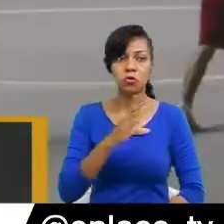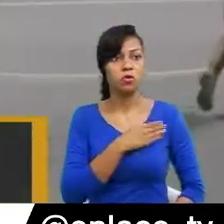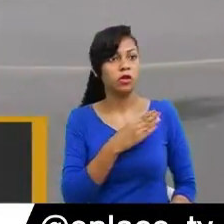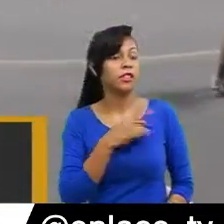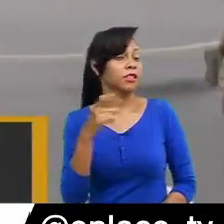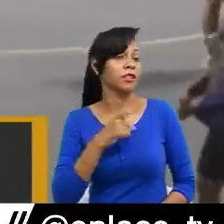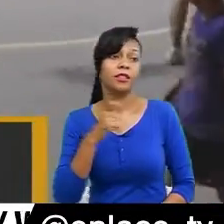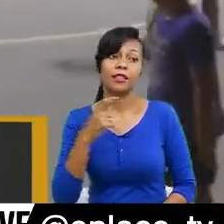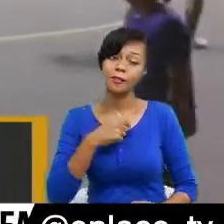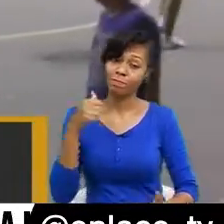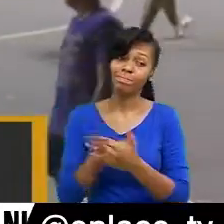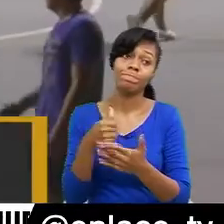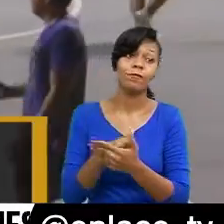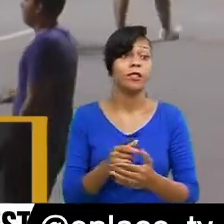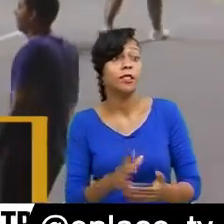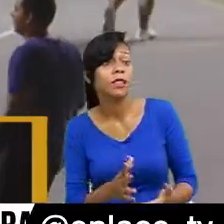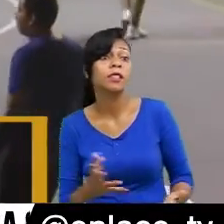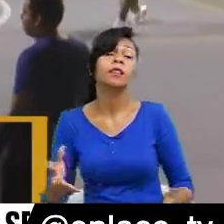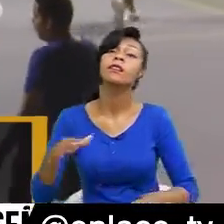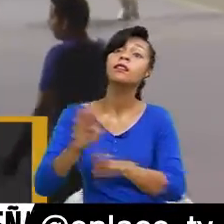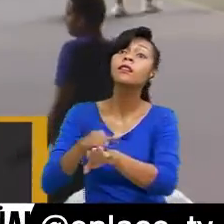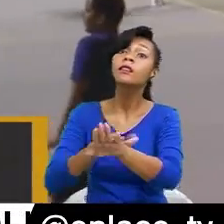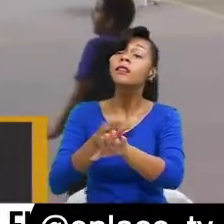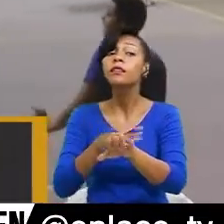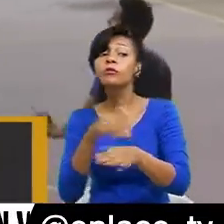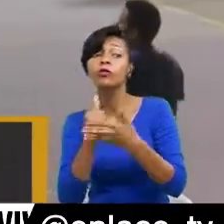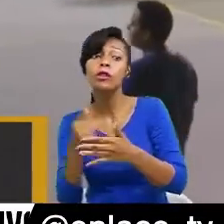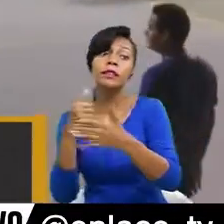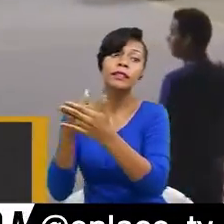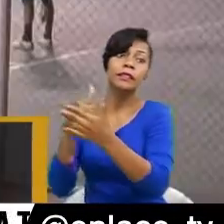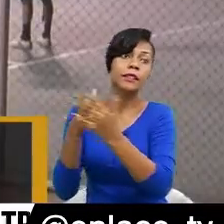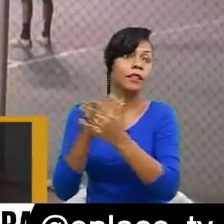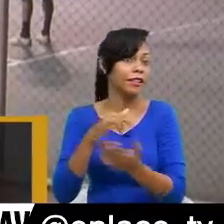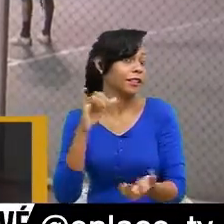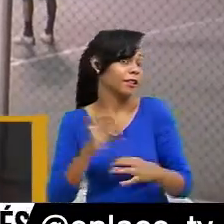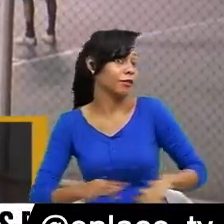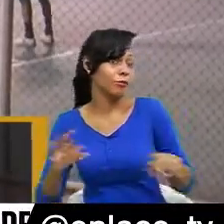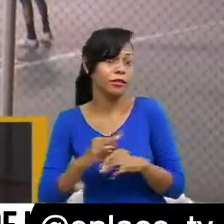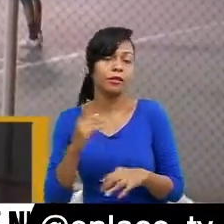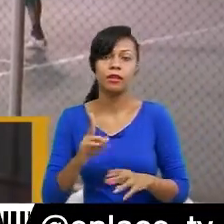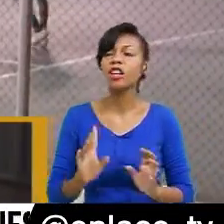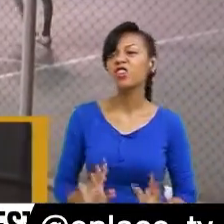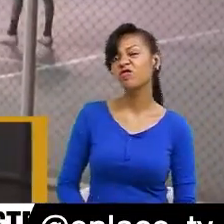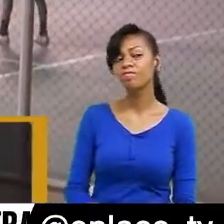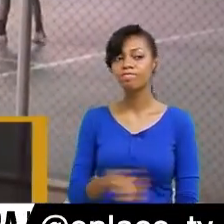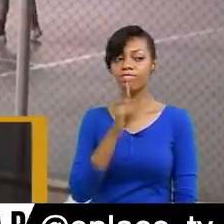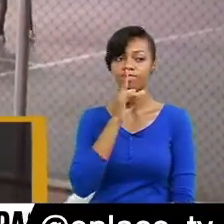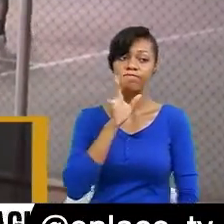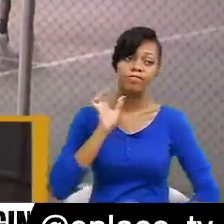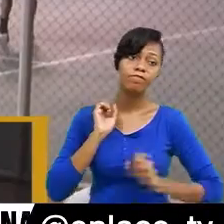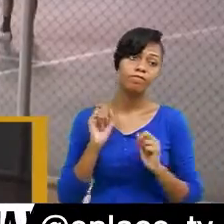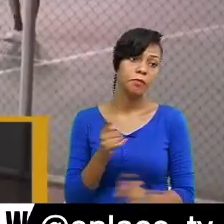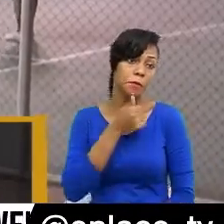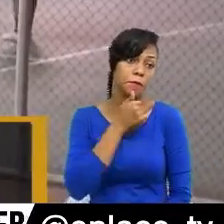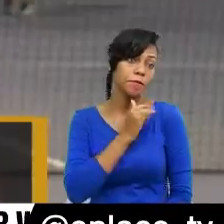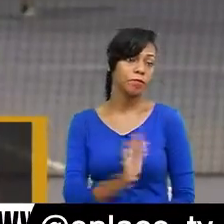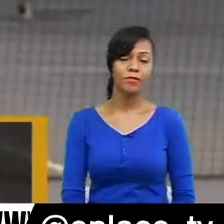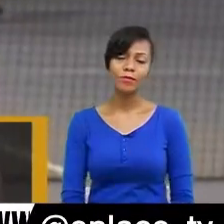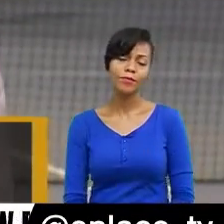ponerle empeño y gestionar ante las entidades, gestionar, ¿sí? No quedarse estancado, porque si usted toca una